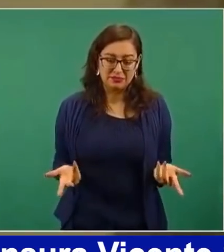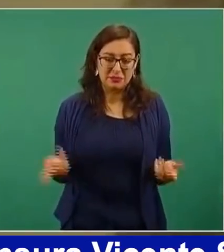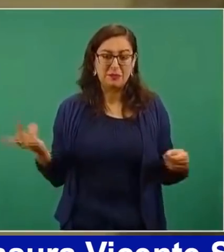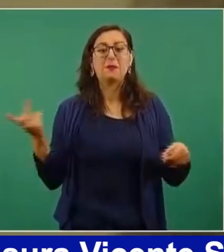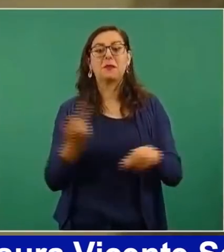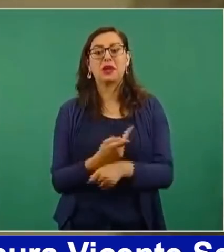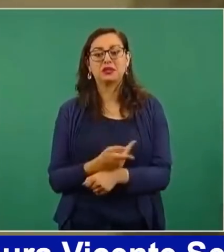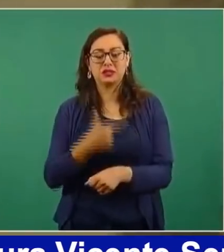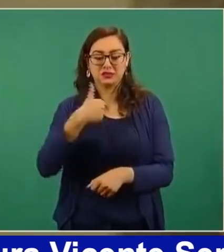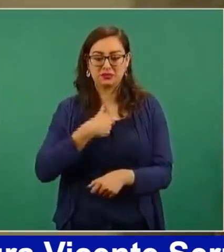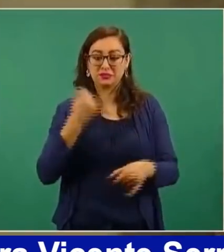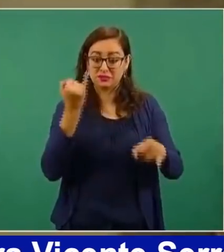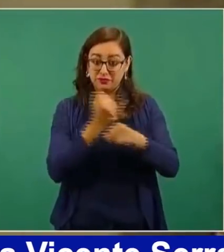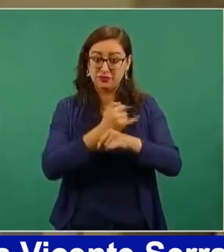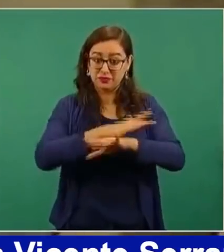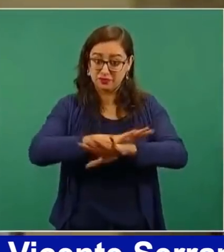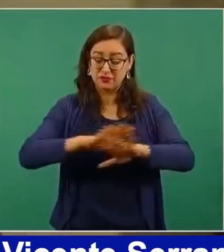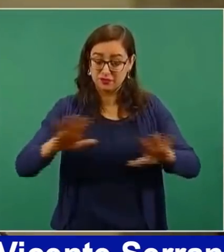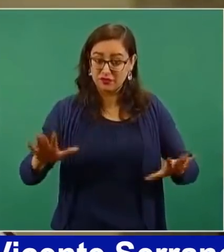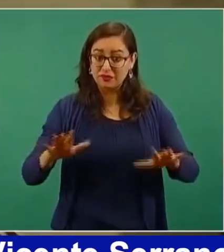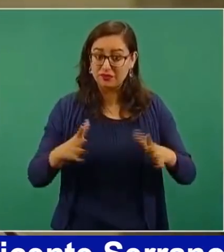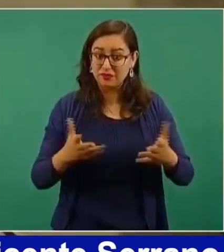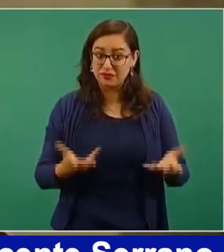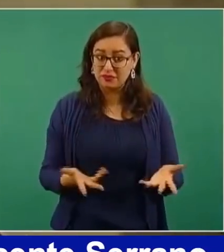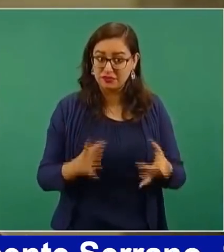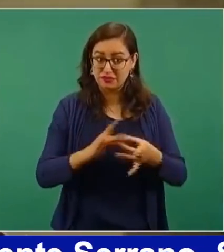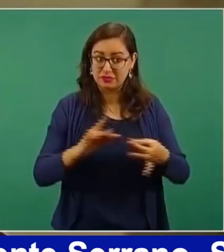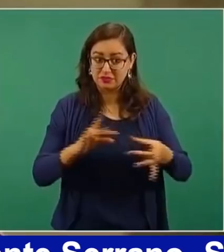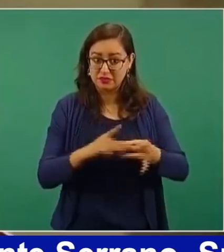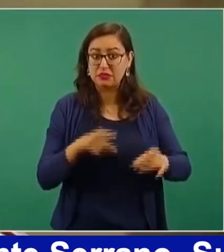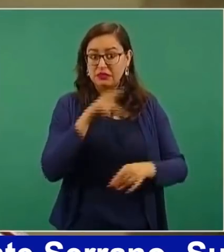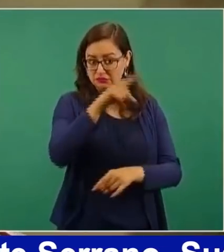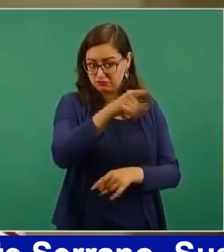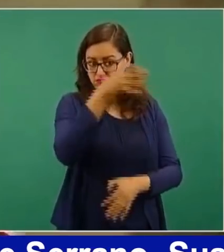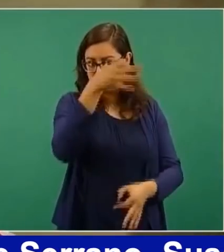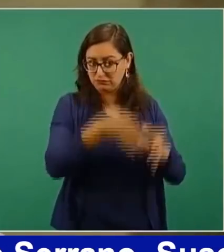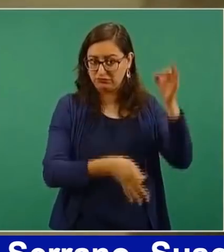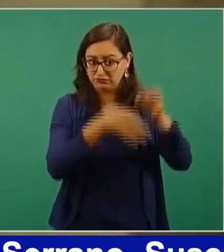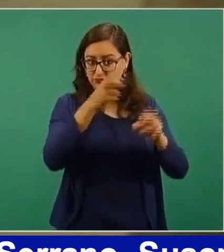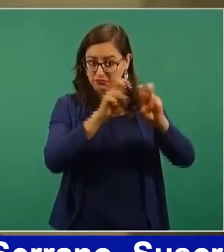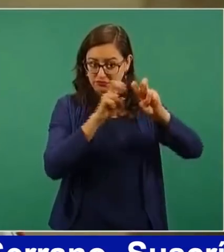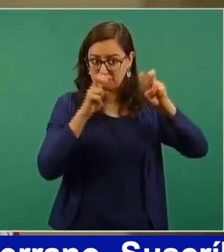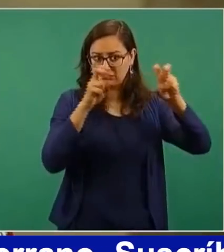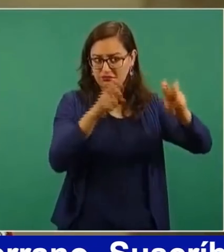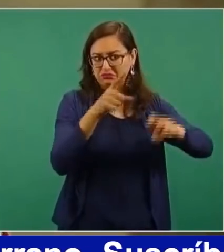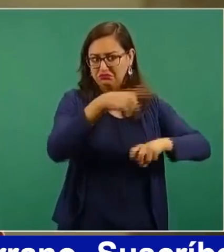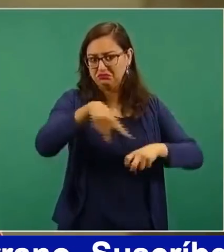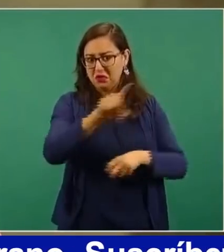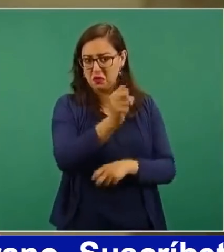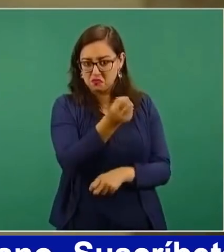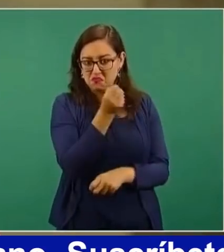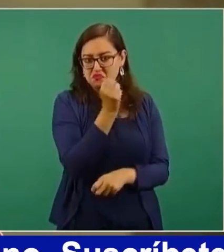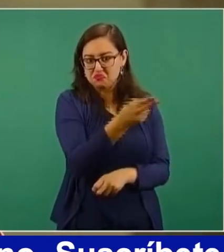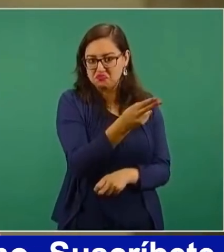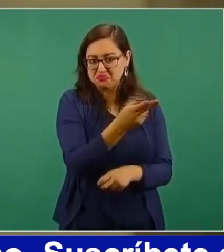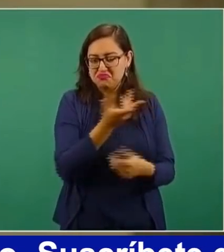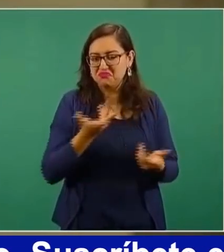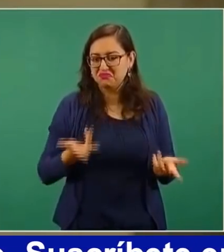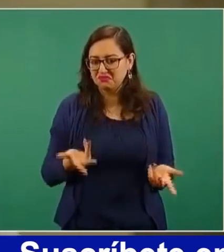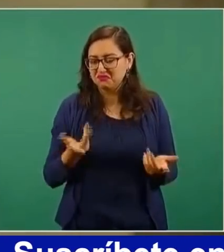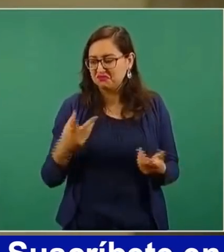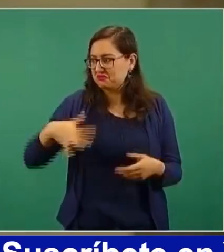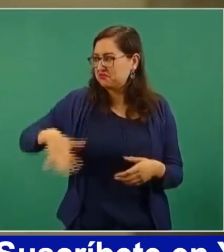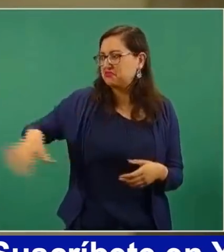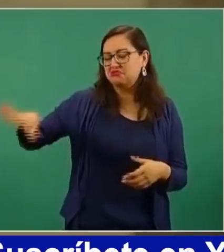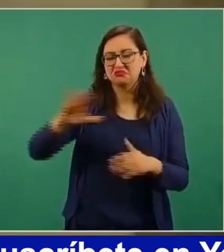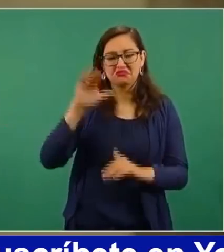datos porque esto es precisamente, y los propios ministros han reconocido esta grave desigualdad. El problema es que no se ha hecho nada al respecto,